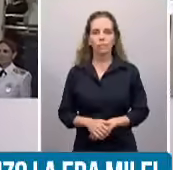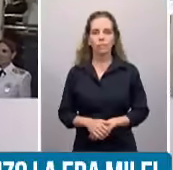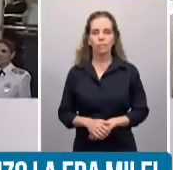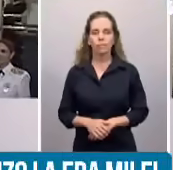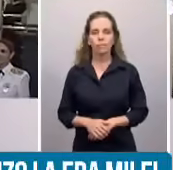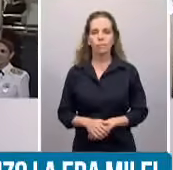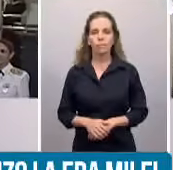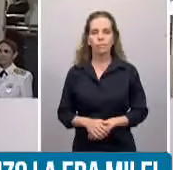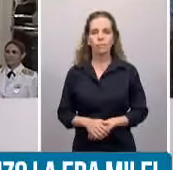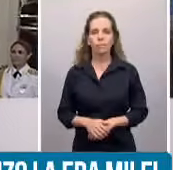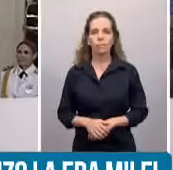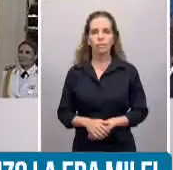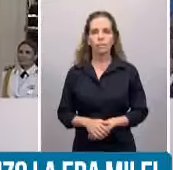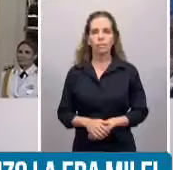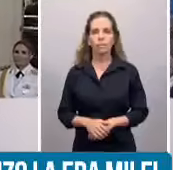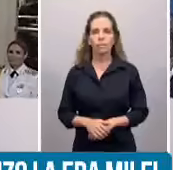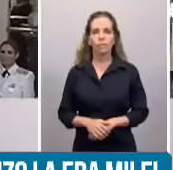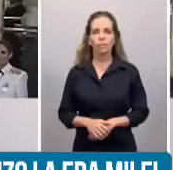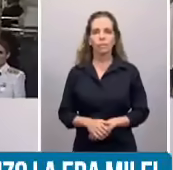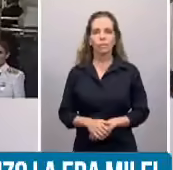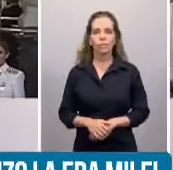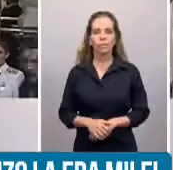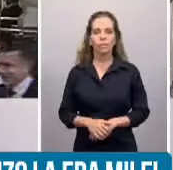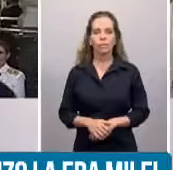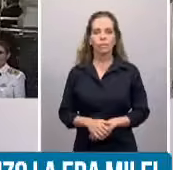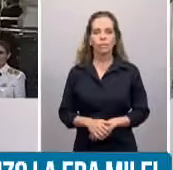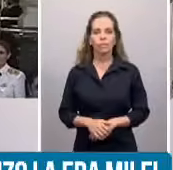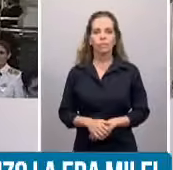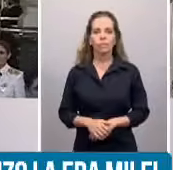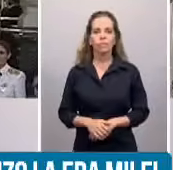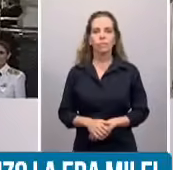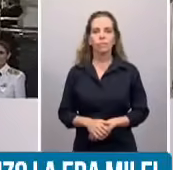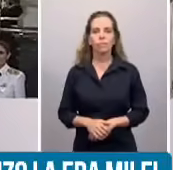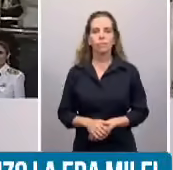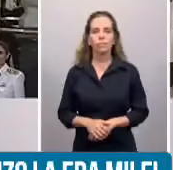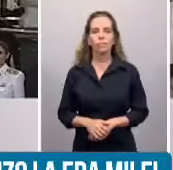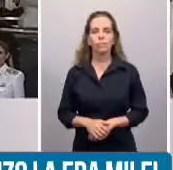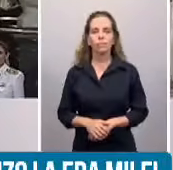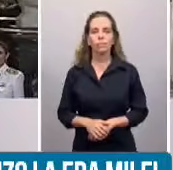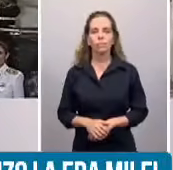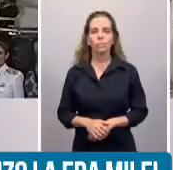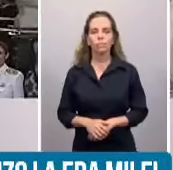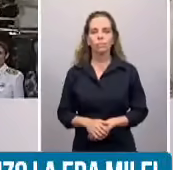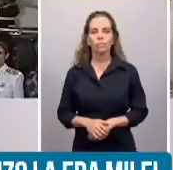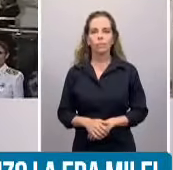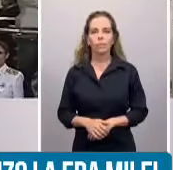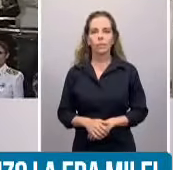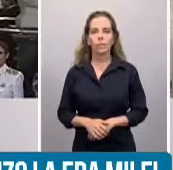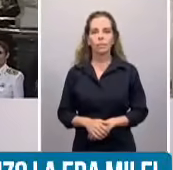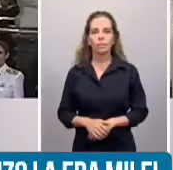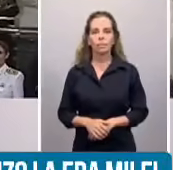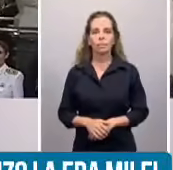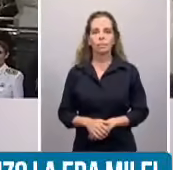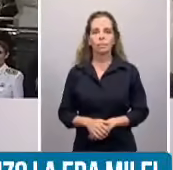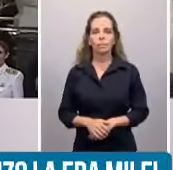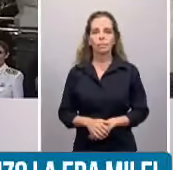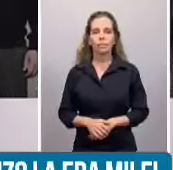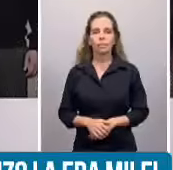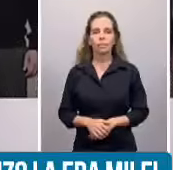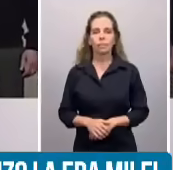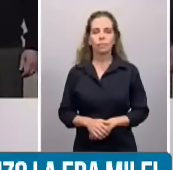eso. A juicio personal. Y fíjate cómo están parando. Yo creo que no. Mirá cómo están parando. Sí. Cómo se paran y la foto